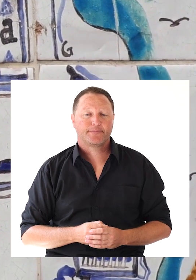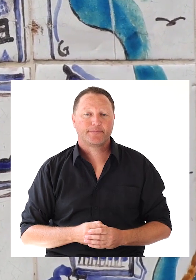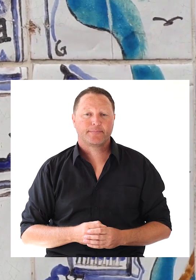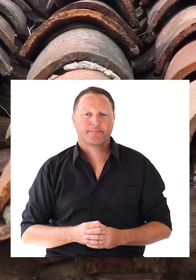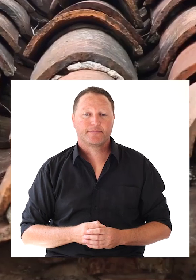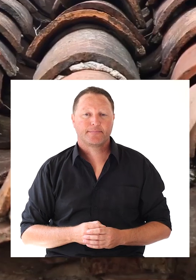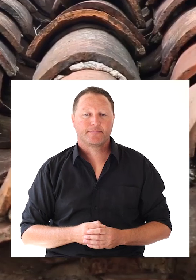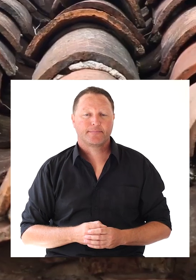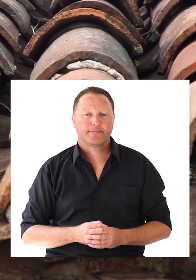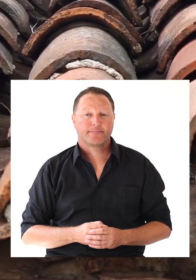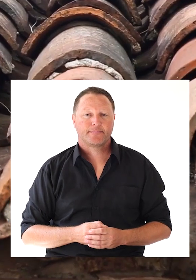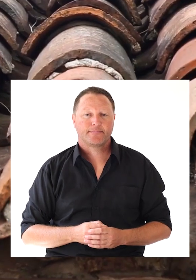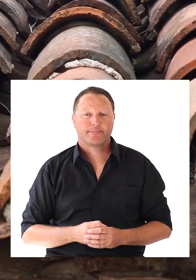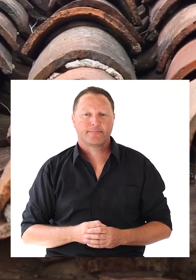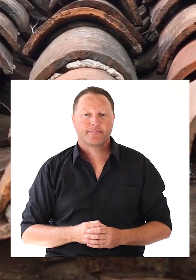Música